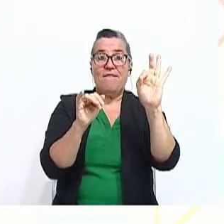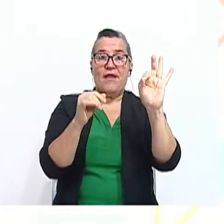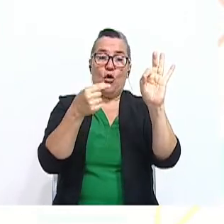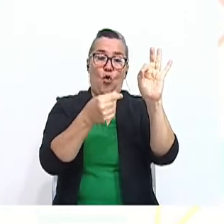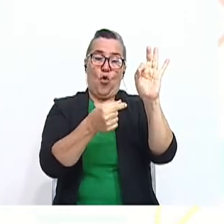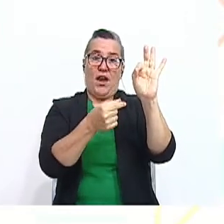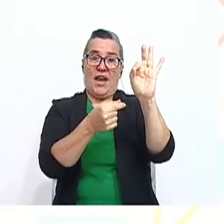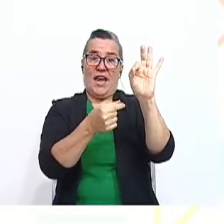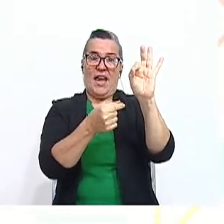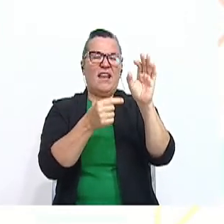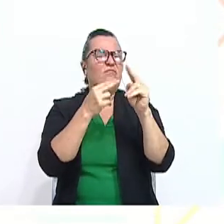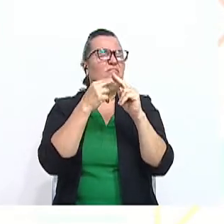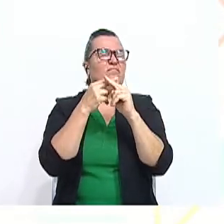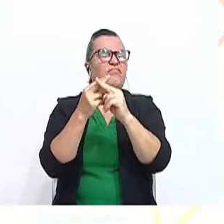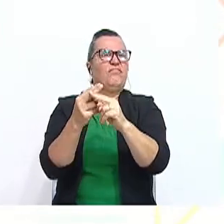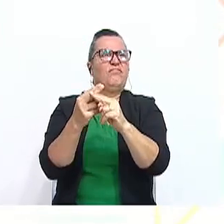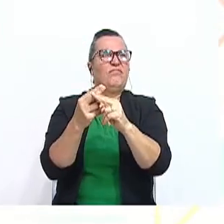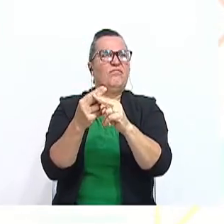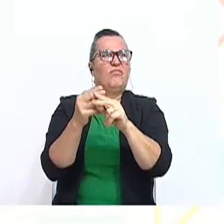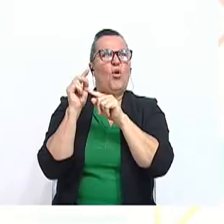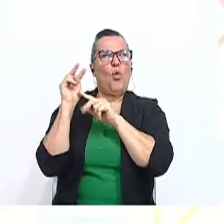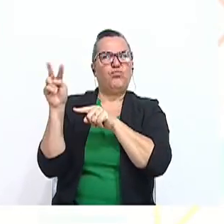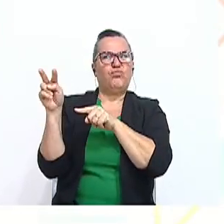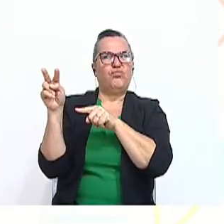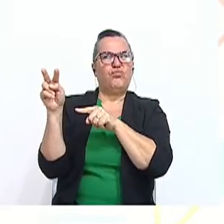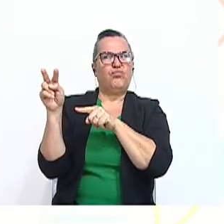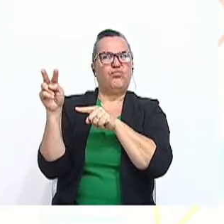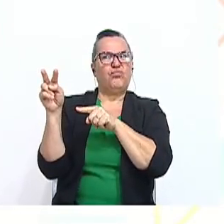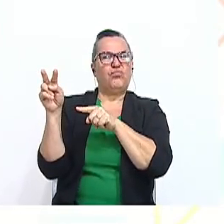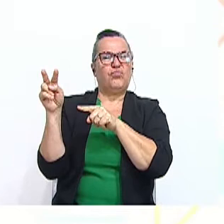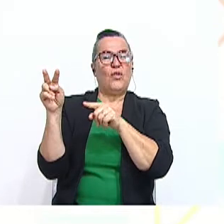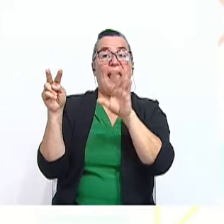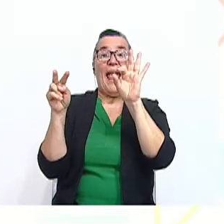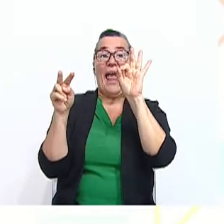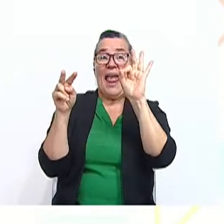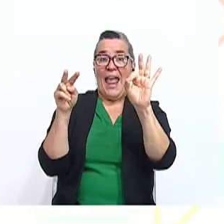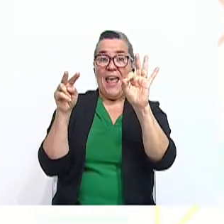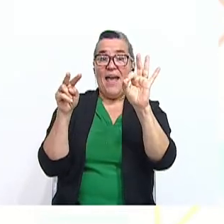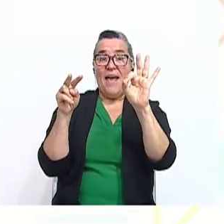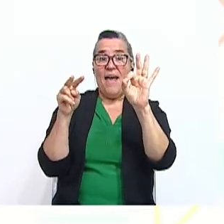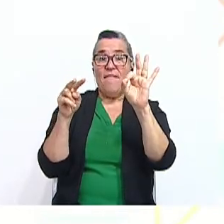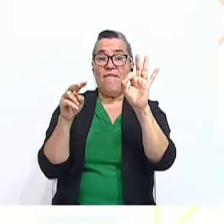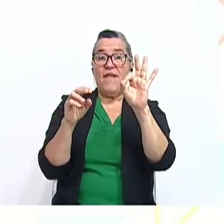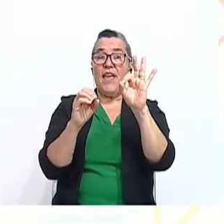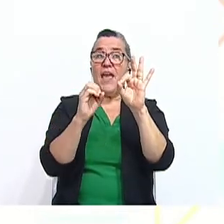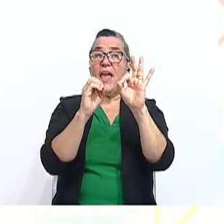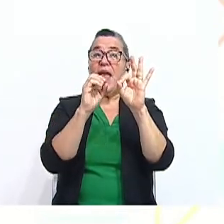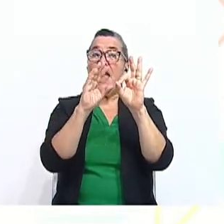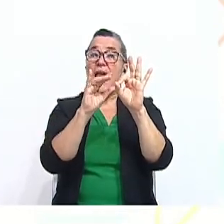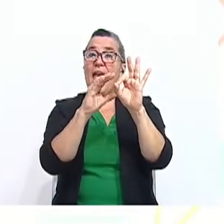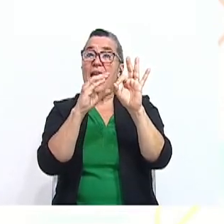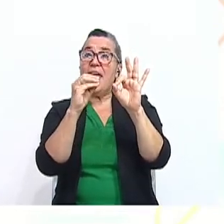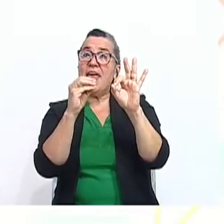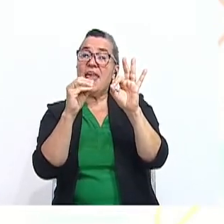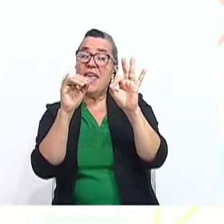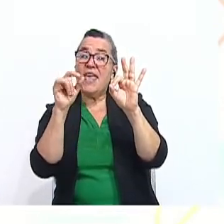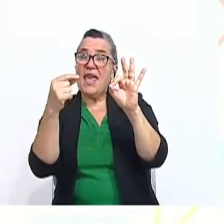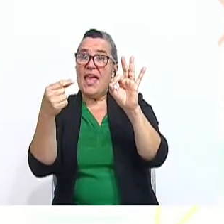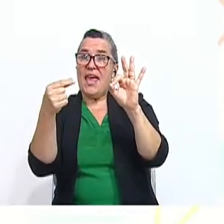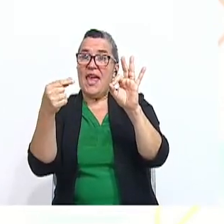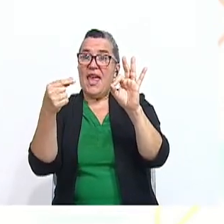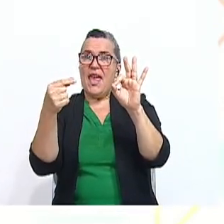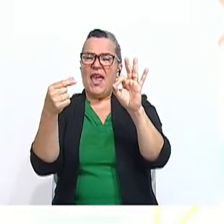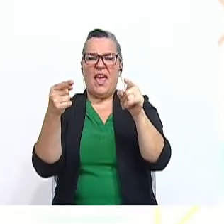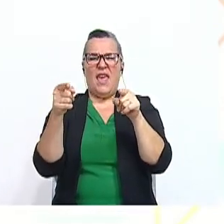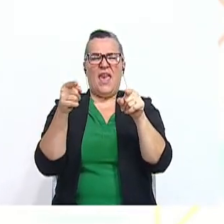g se denota, observemos acá, como la composición de f y g. Y ahora bien,